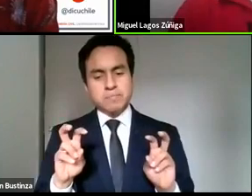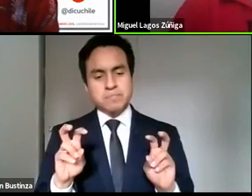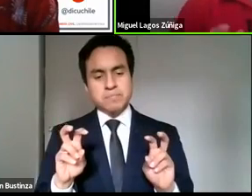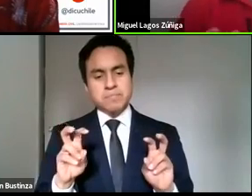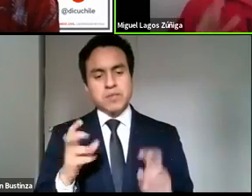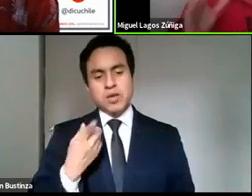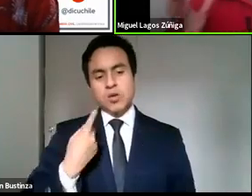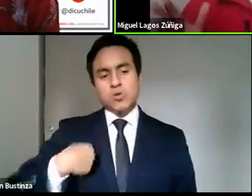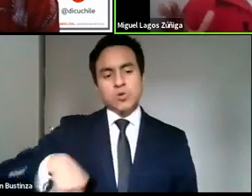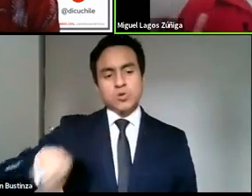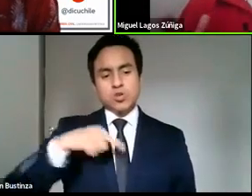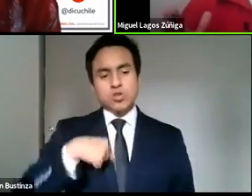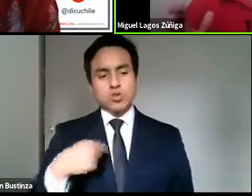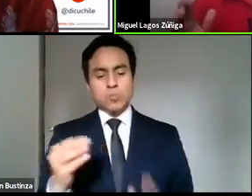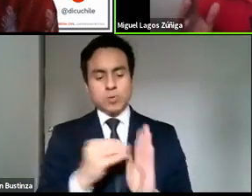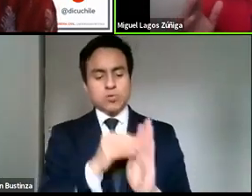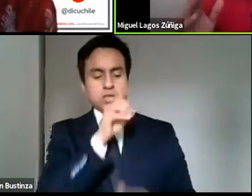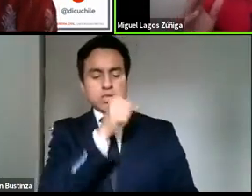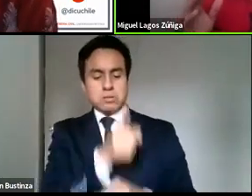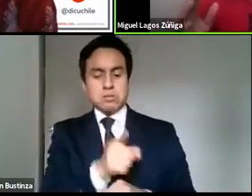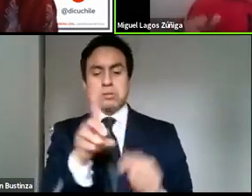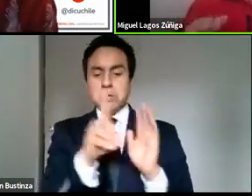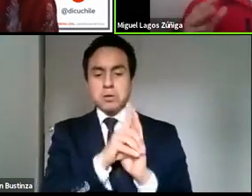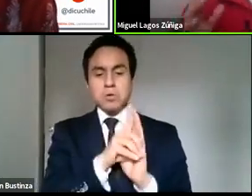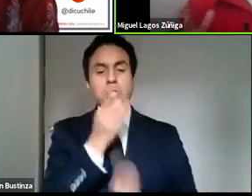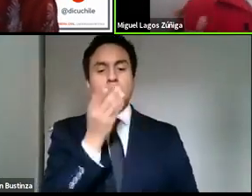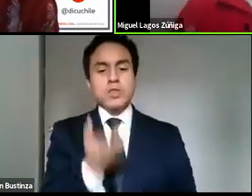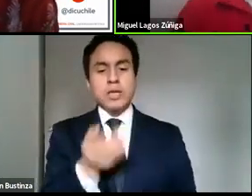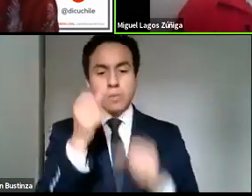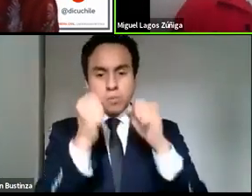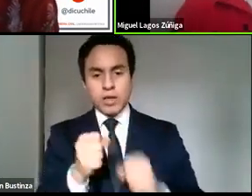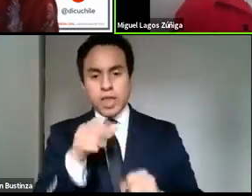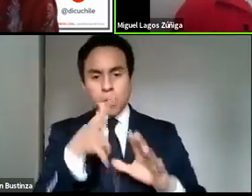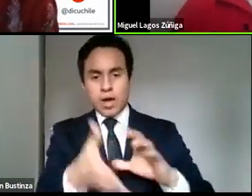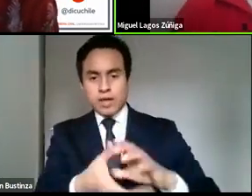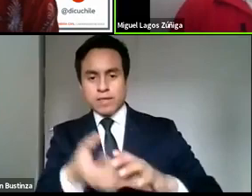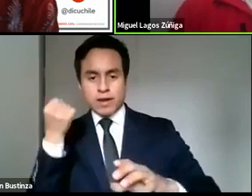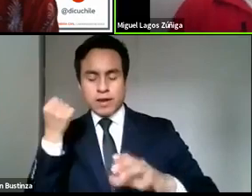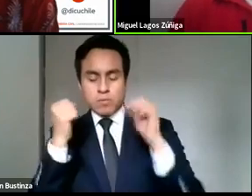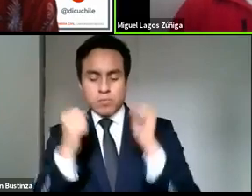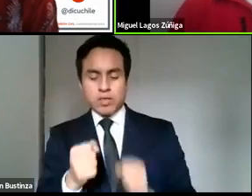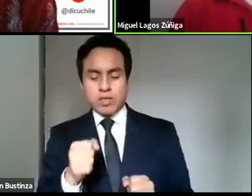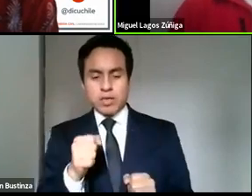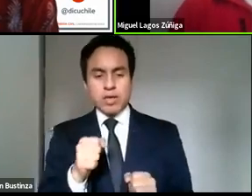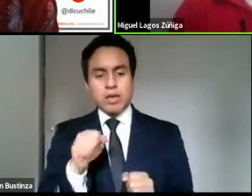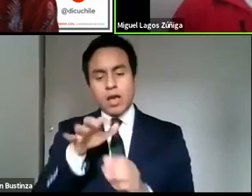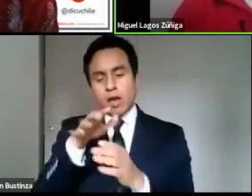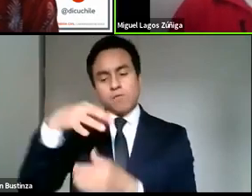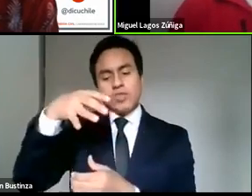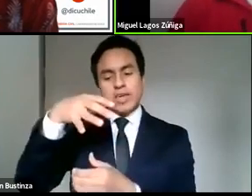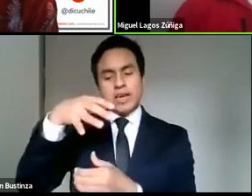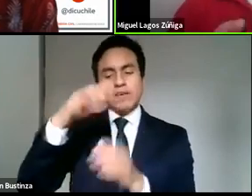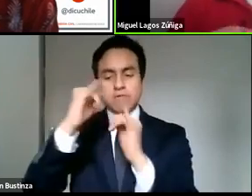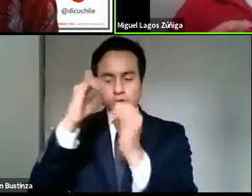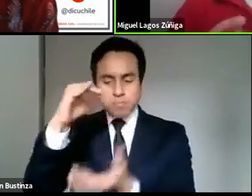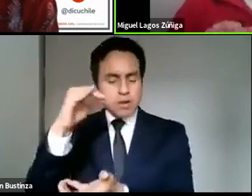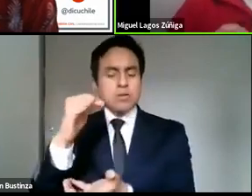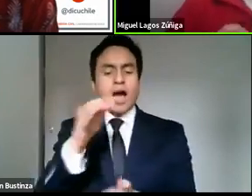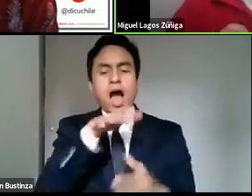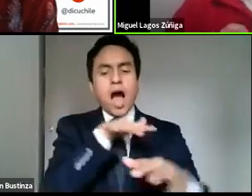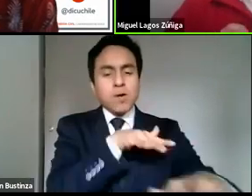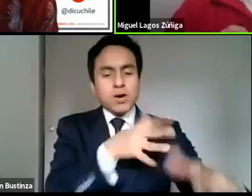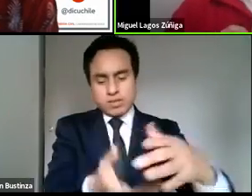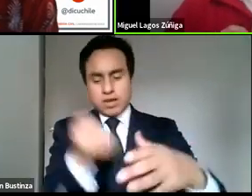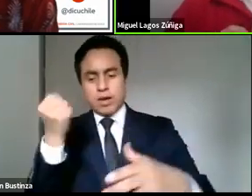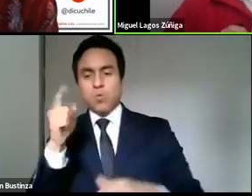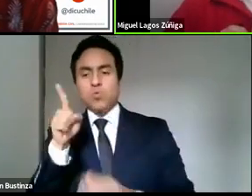nosotros podemos establecer un decreto que diga, usted puede sacar esta botella de agua del río por